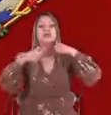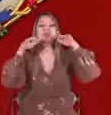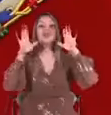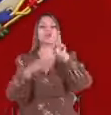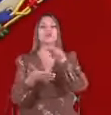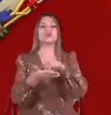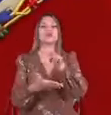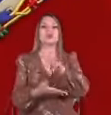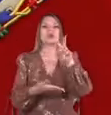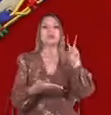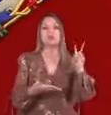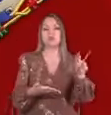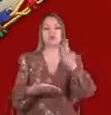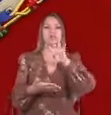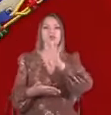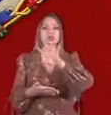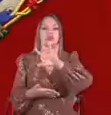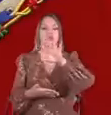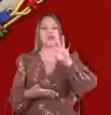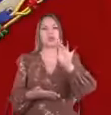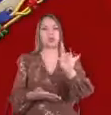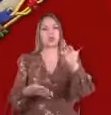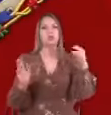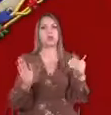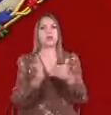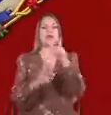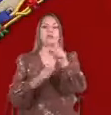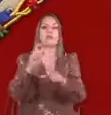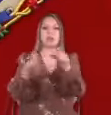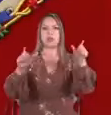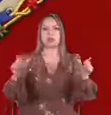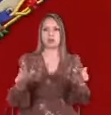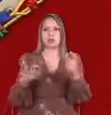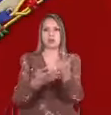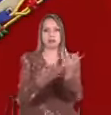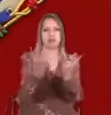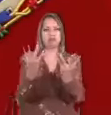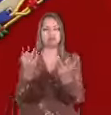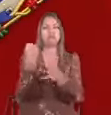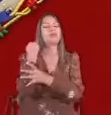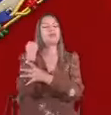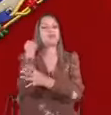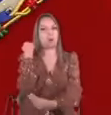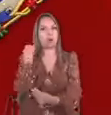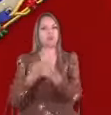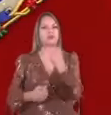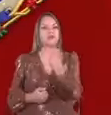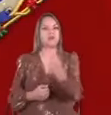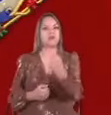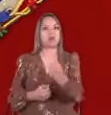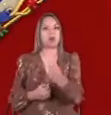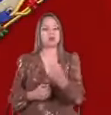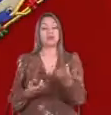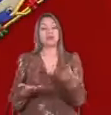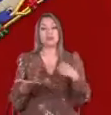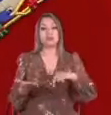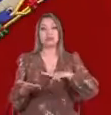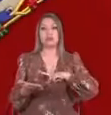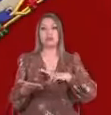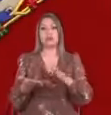2022, 458 mil personas vivían en condición de pobreza. Si bien estamos por debajo del